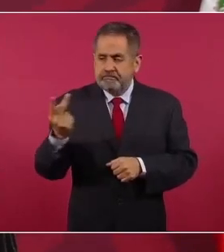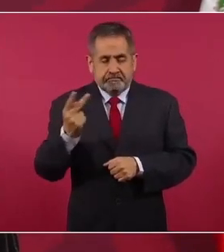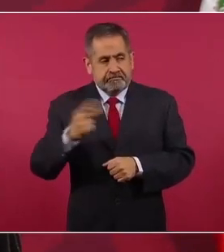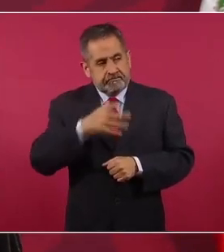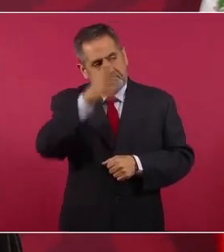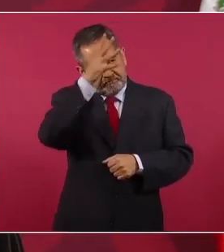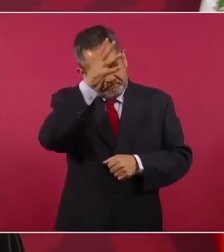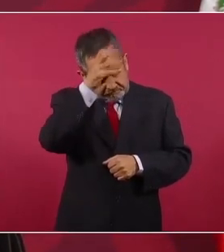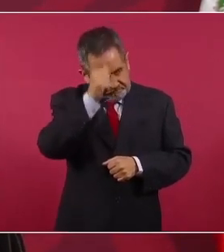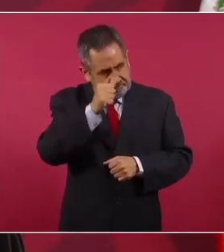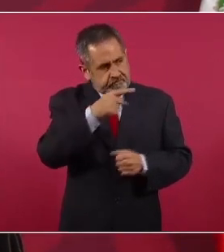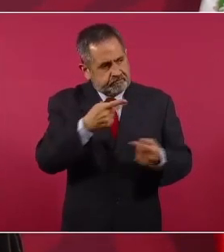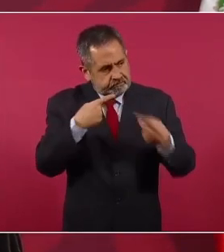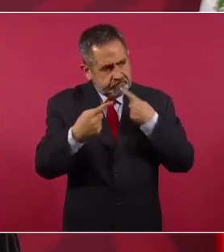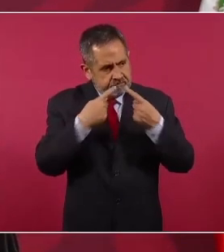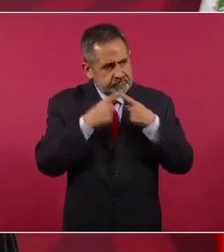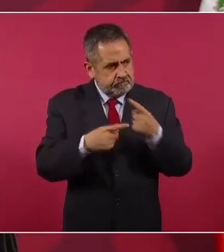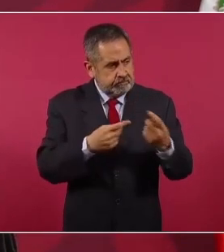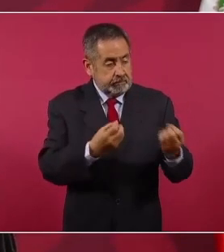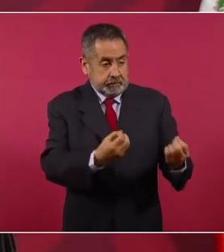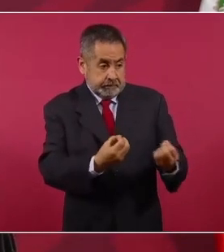con las autoridades